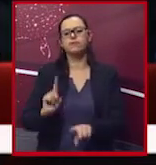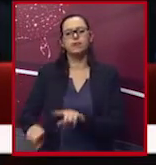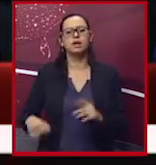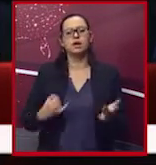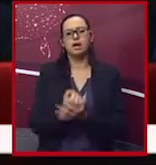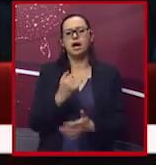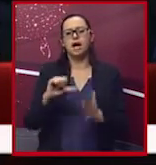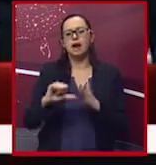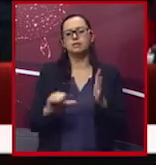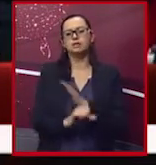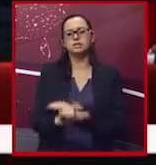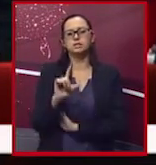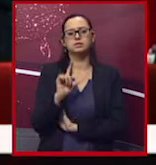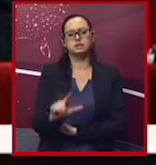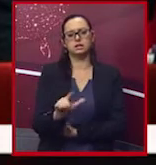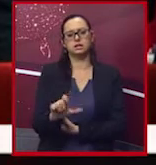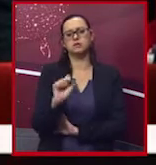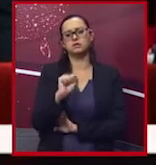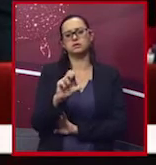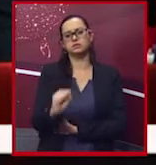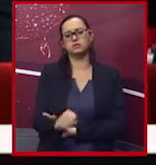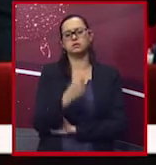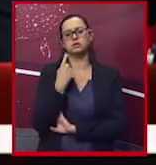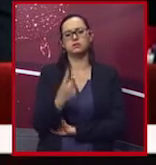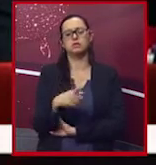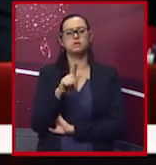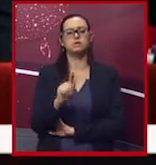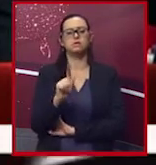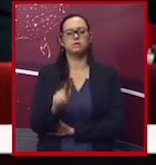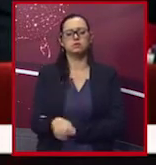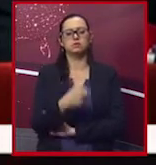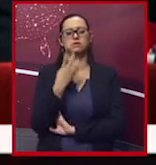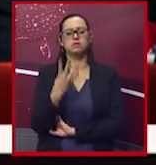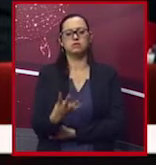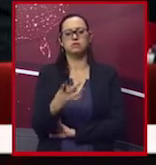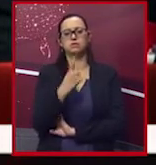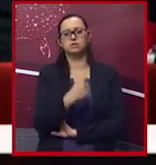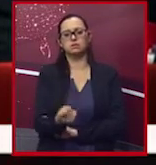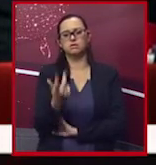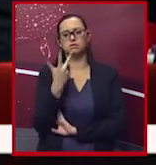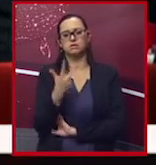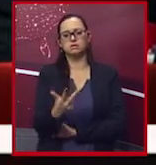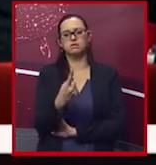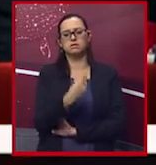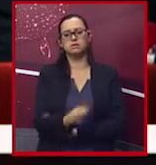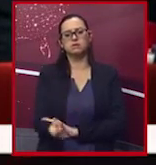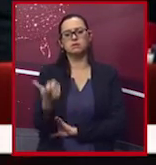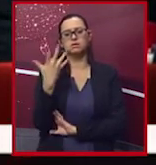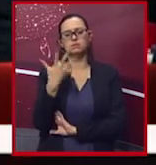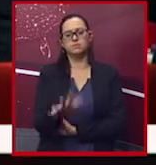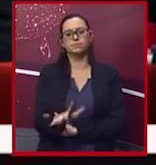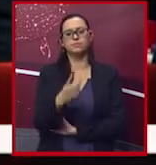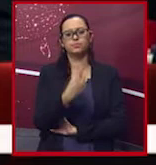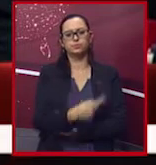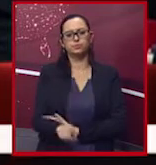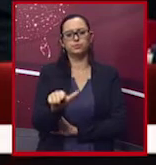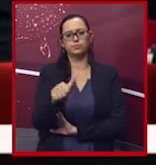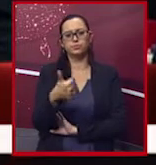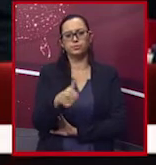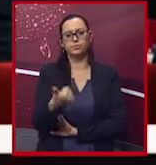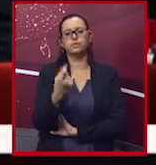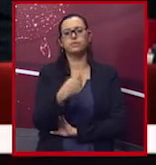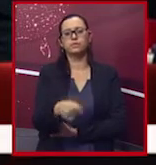de los artículos 17, 61, 74, 108, 110,